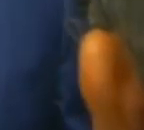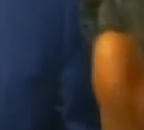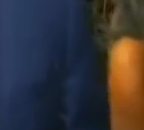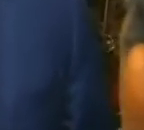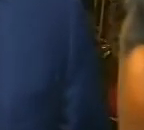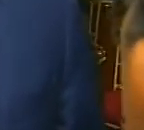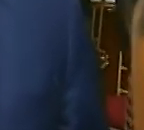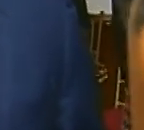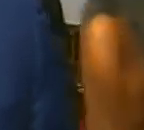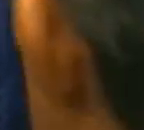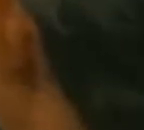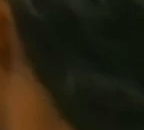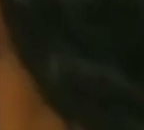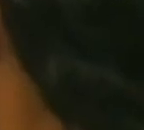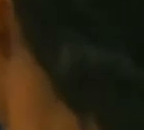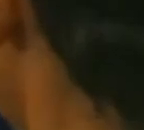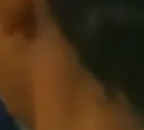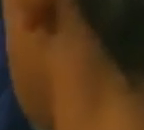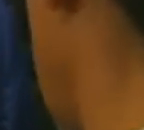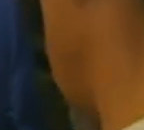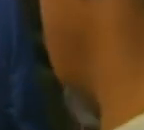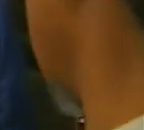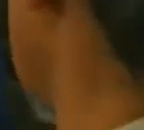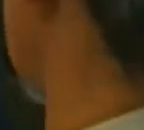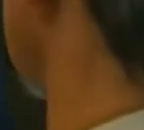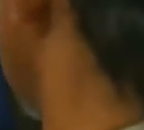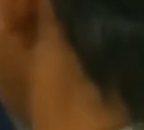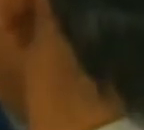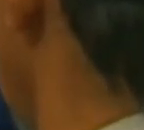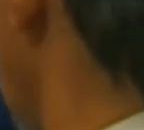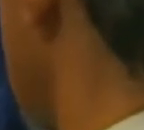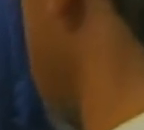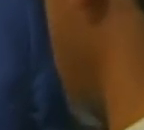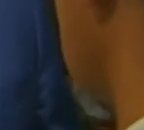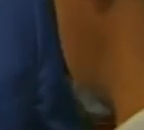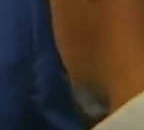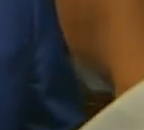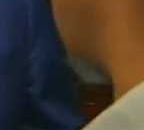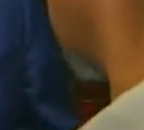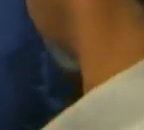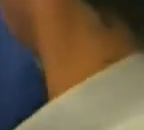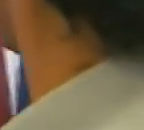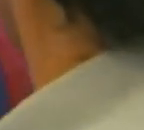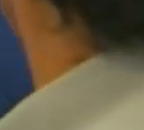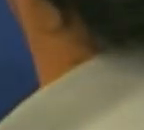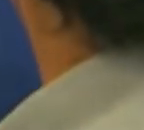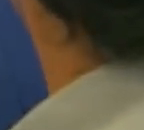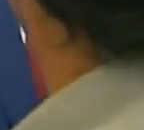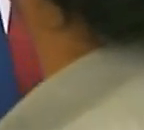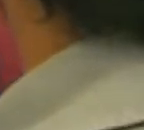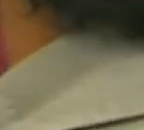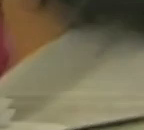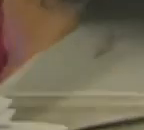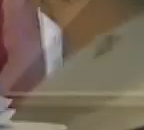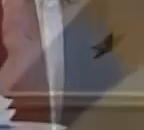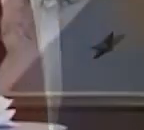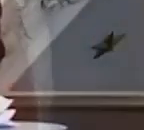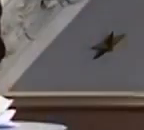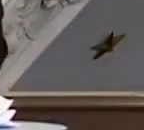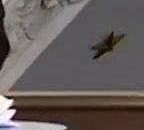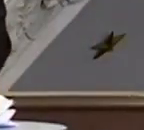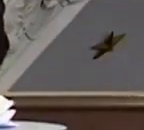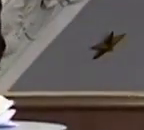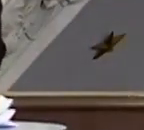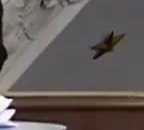líder revolucionario el diputado robert serra junto a maría herrera allí éste convocó a los